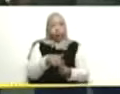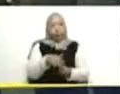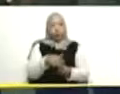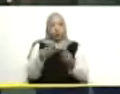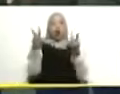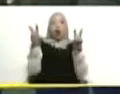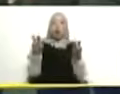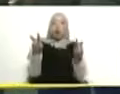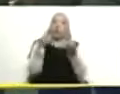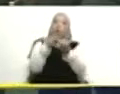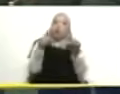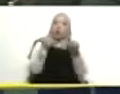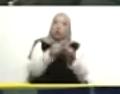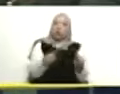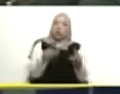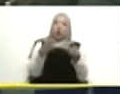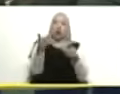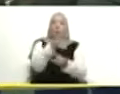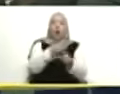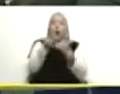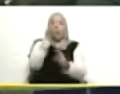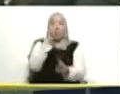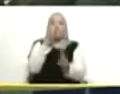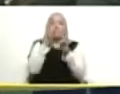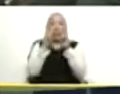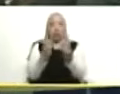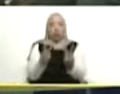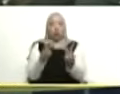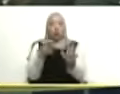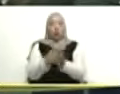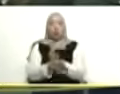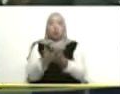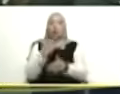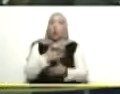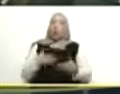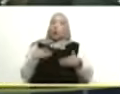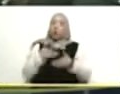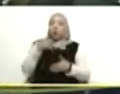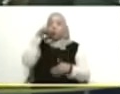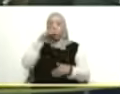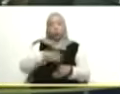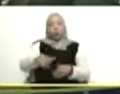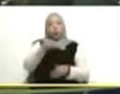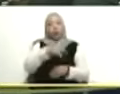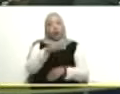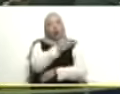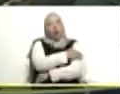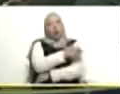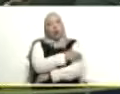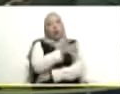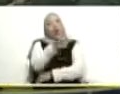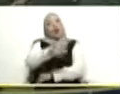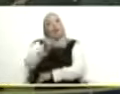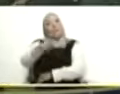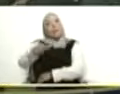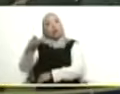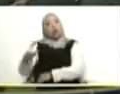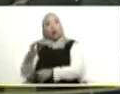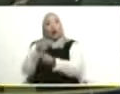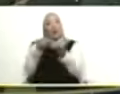nueva doctrina, rescató la visión, dignificó el papel del oficial en todo el